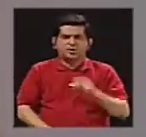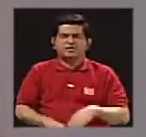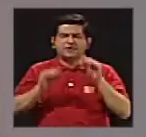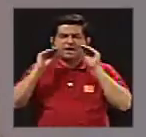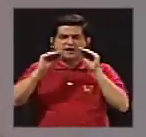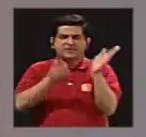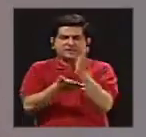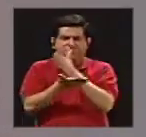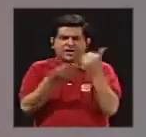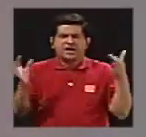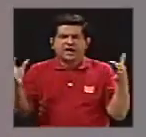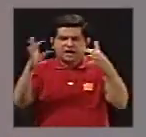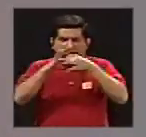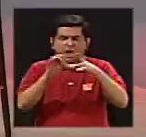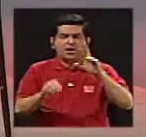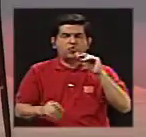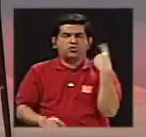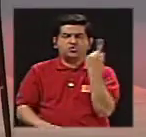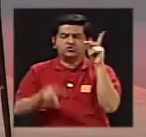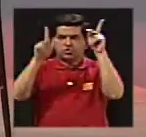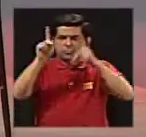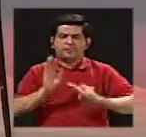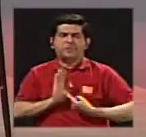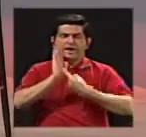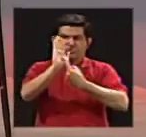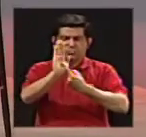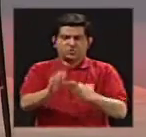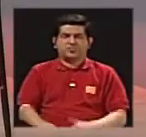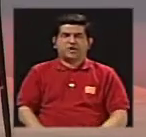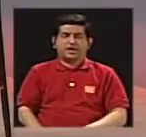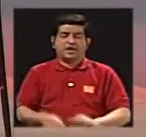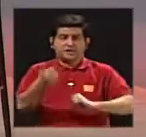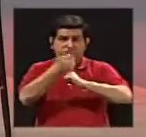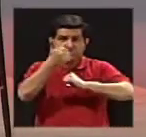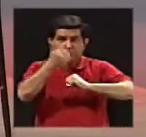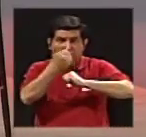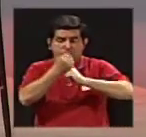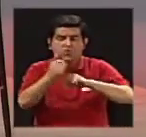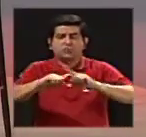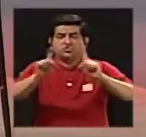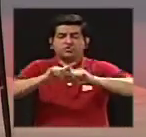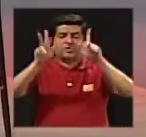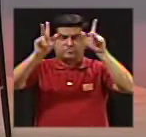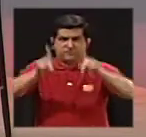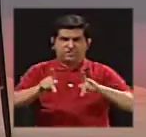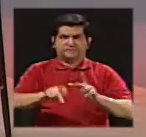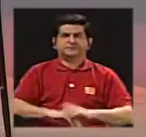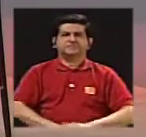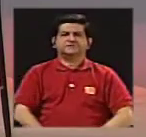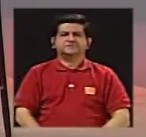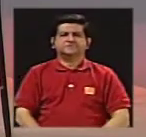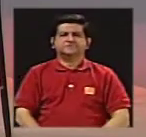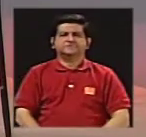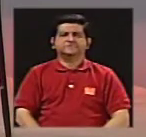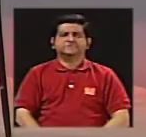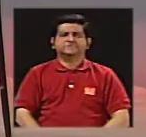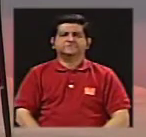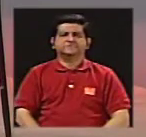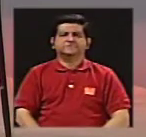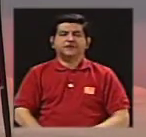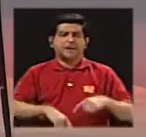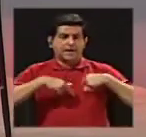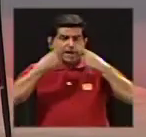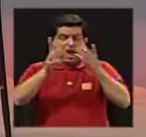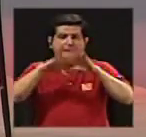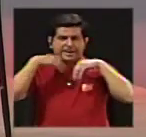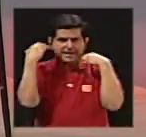eh o sea no es solo la persona que la presenta es con el respaldo puede mucha gente Entonces al al ir a esa